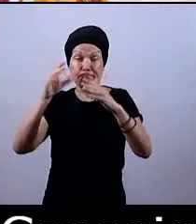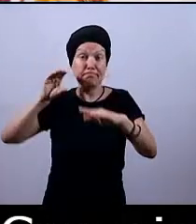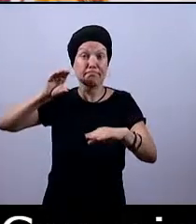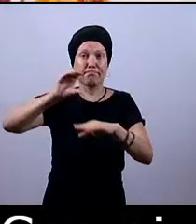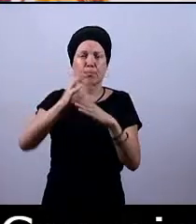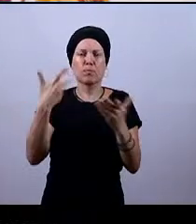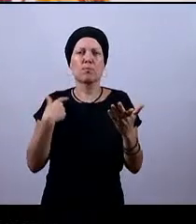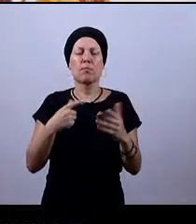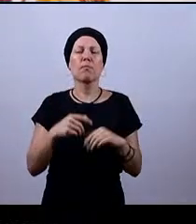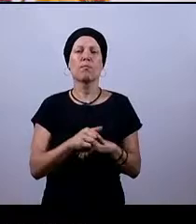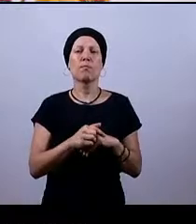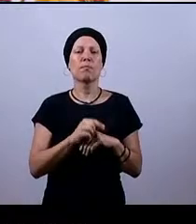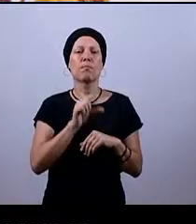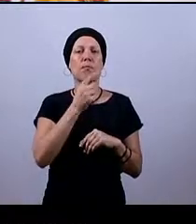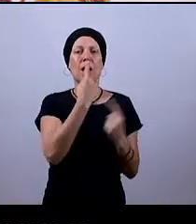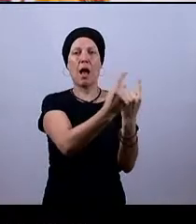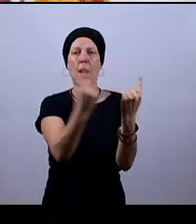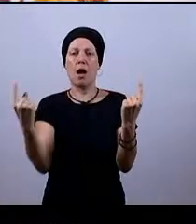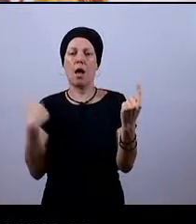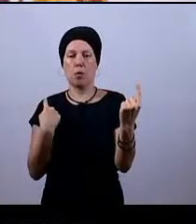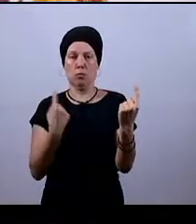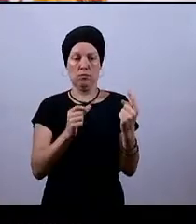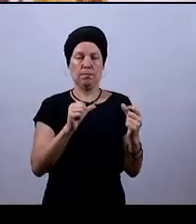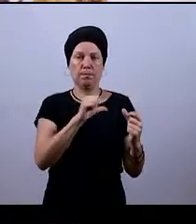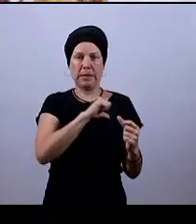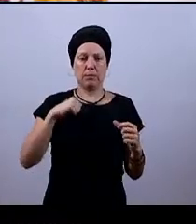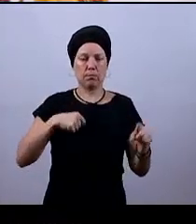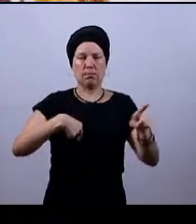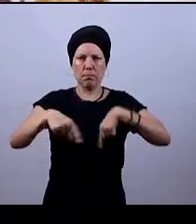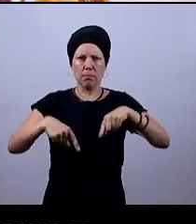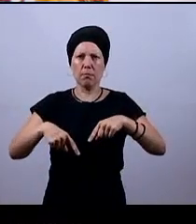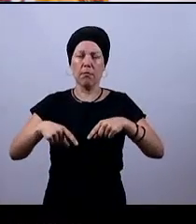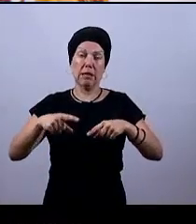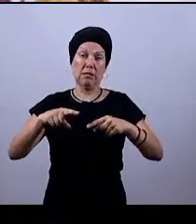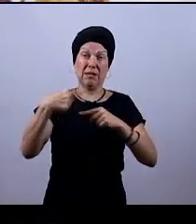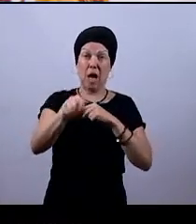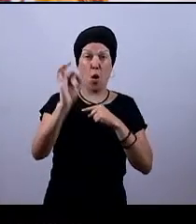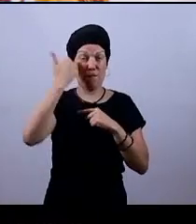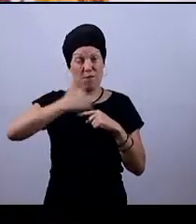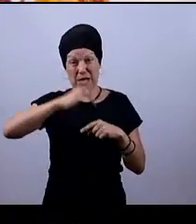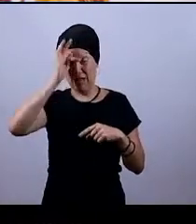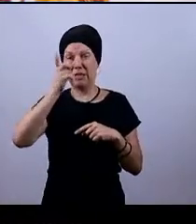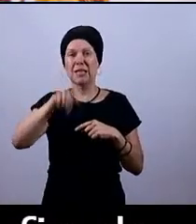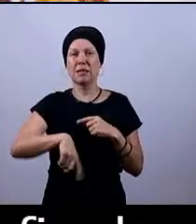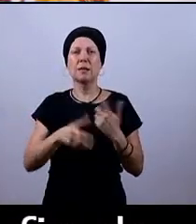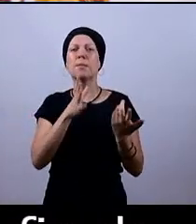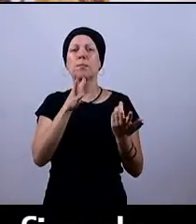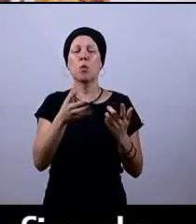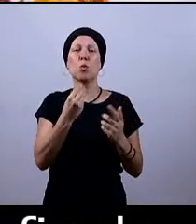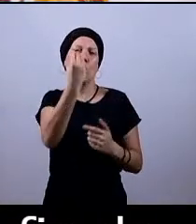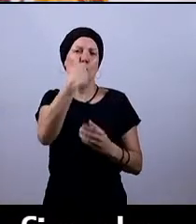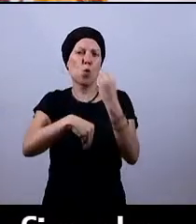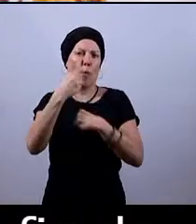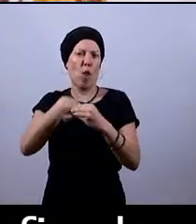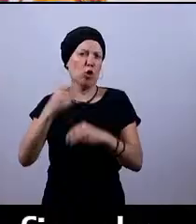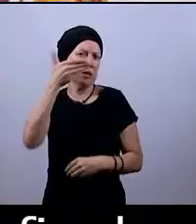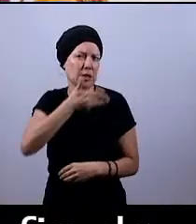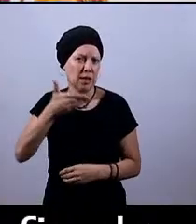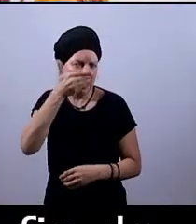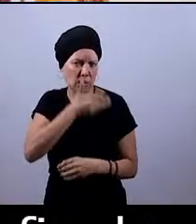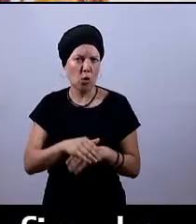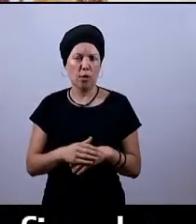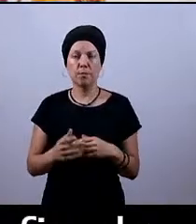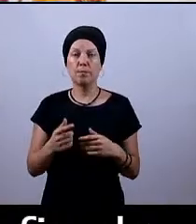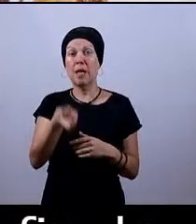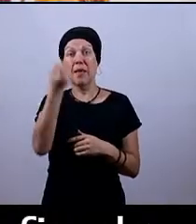ayudas individualizadas de transporte diario o de fin de semana y, por otra parte, al comedor escolar de